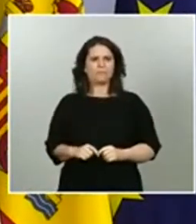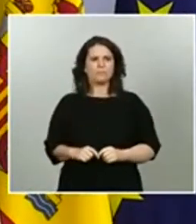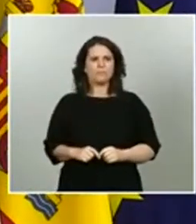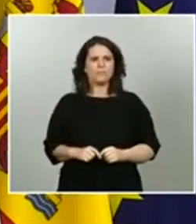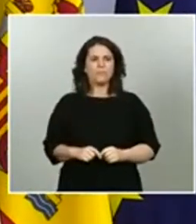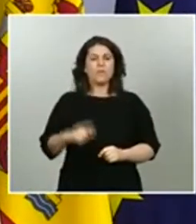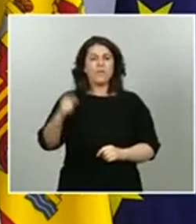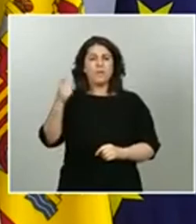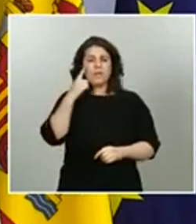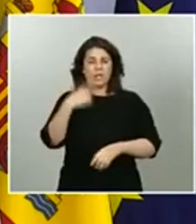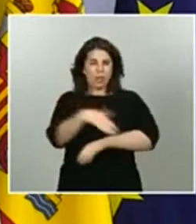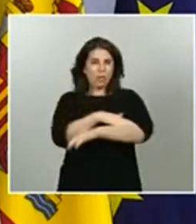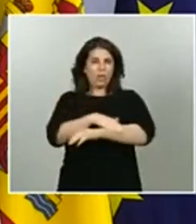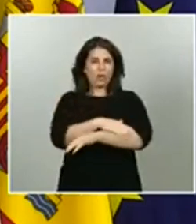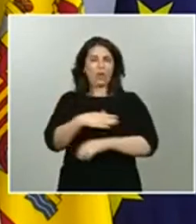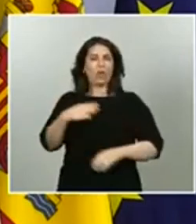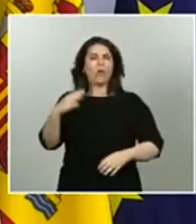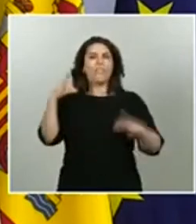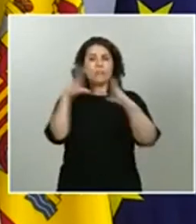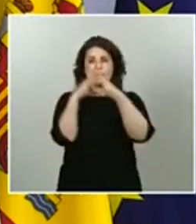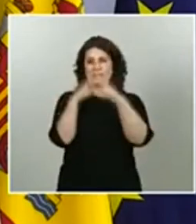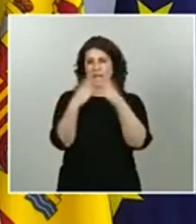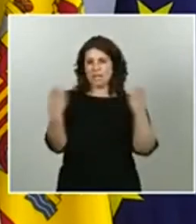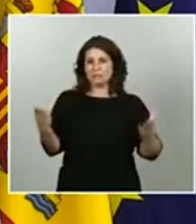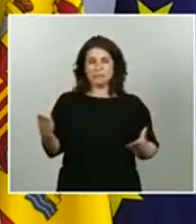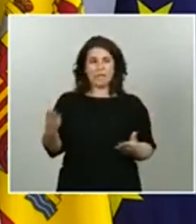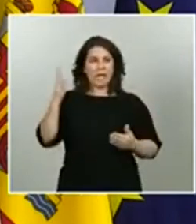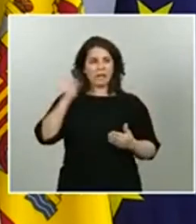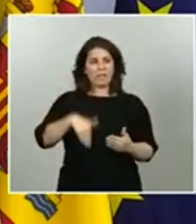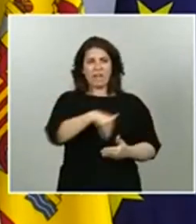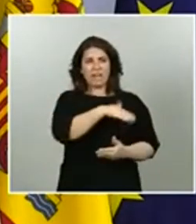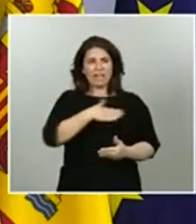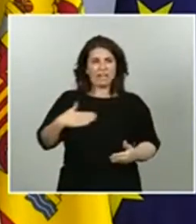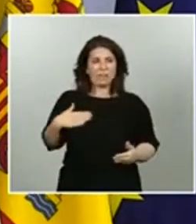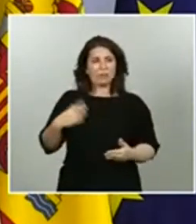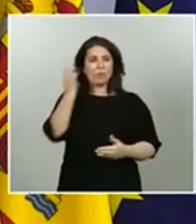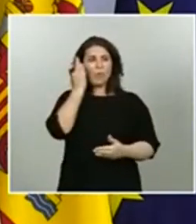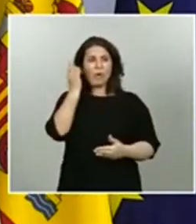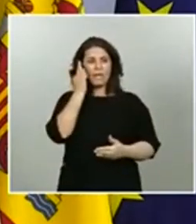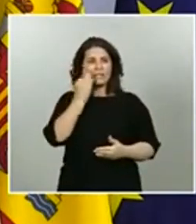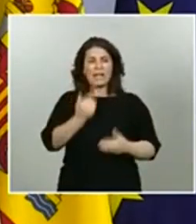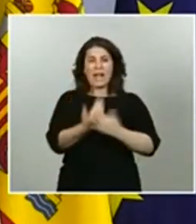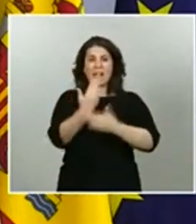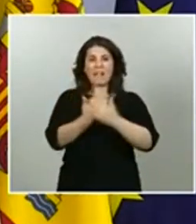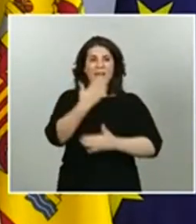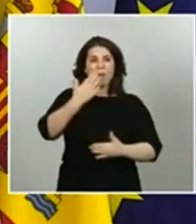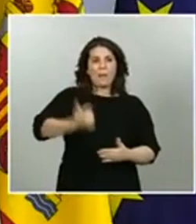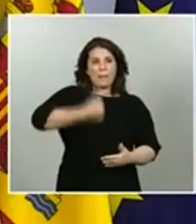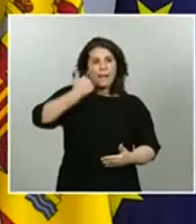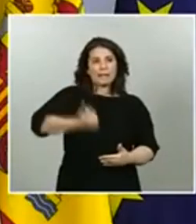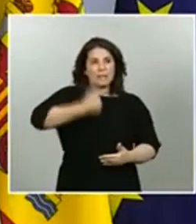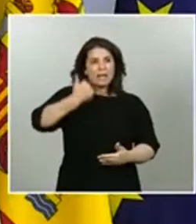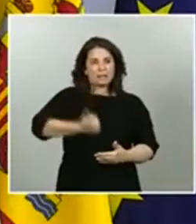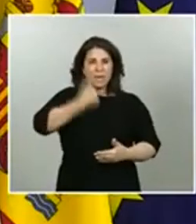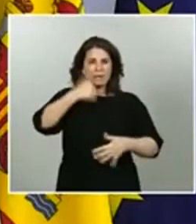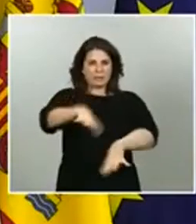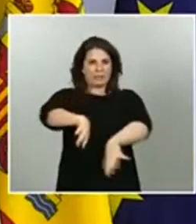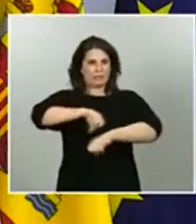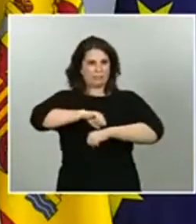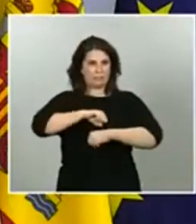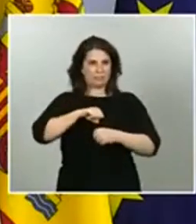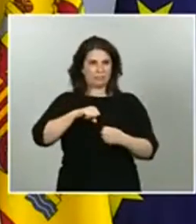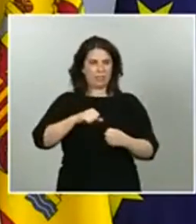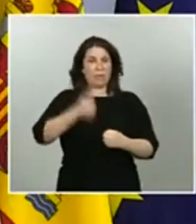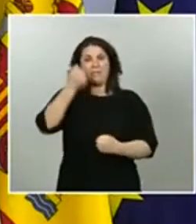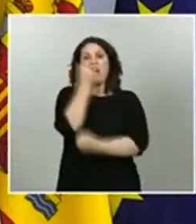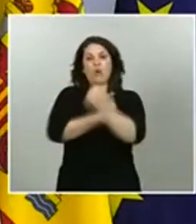que cada vez haya más mujeres al frente de instituciones y sobre todo instituciones económicas, pues me parece que es una gran noticia. Tenemos por